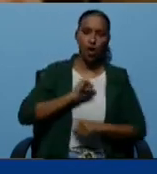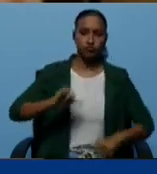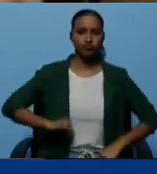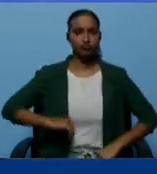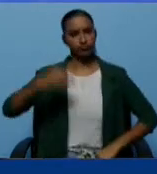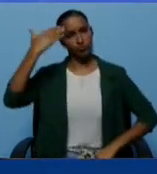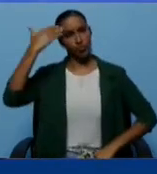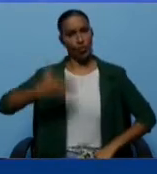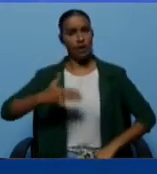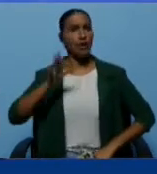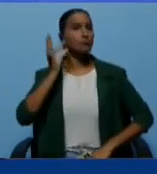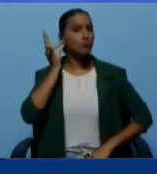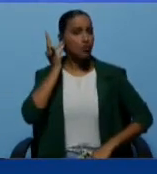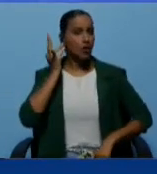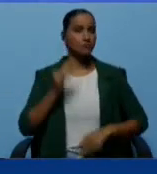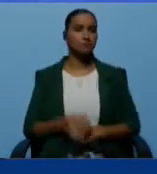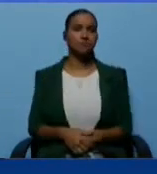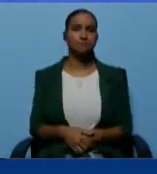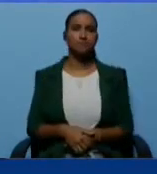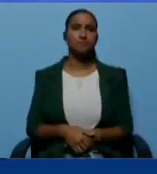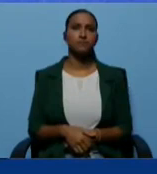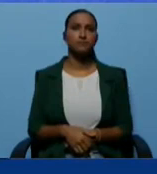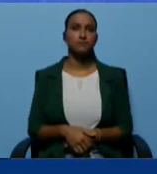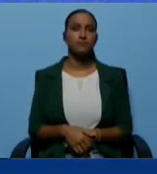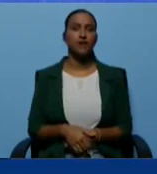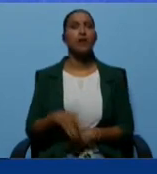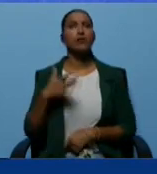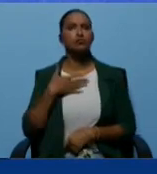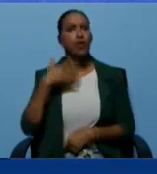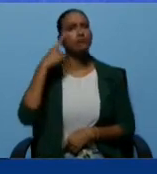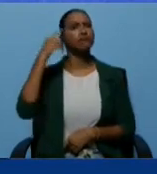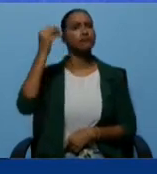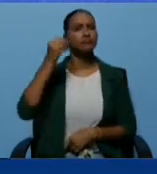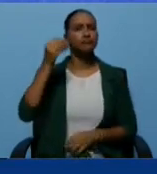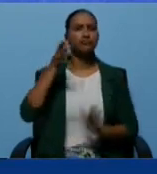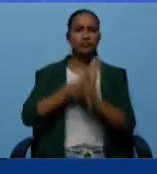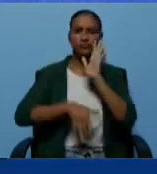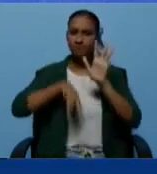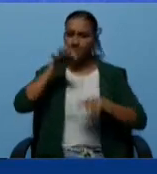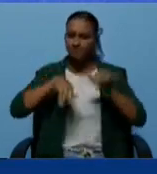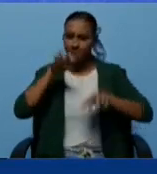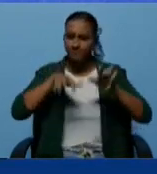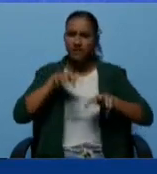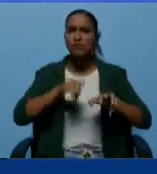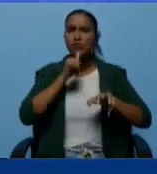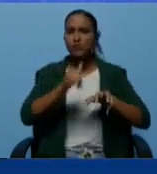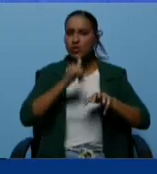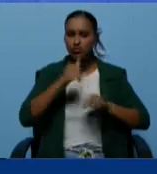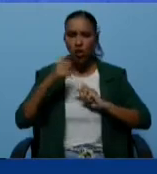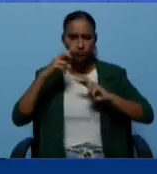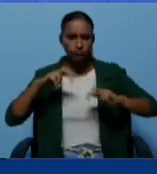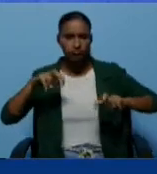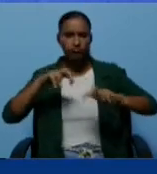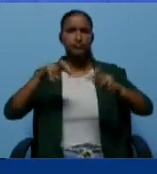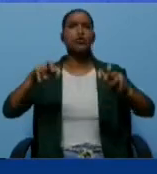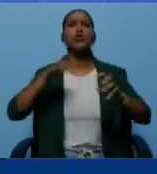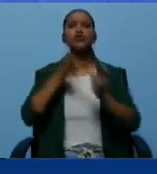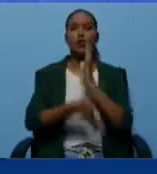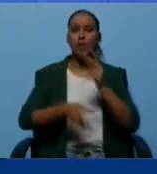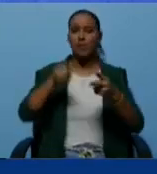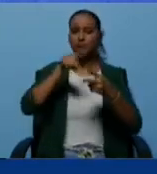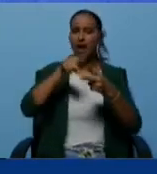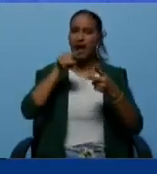primera conclusión es que después de un levantamiento de la información de cada uno de los casos,